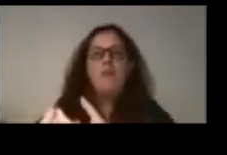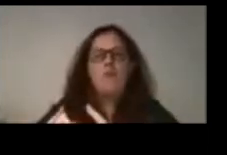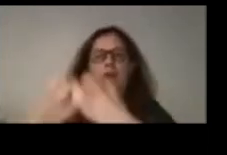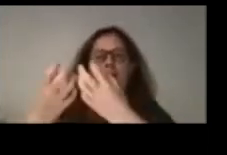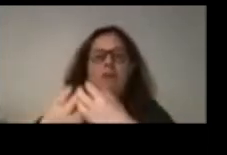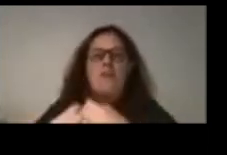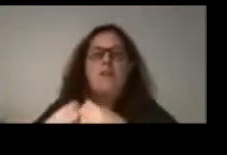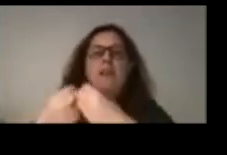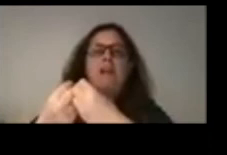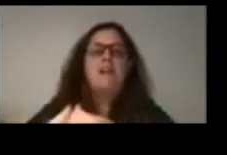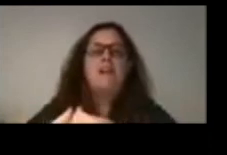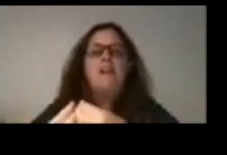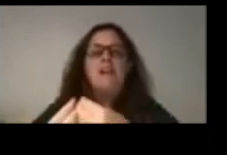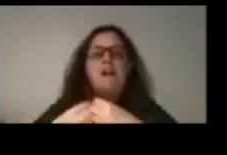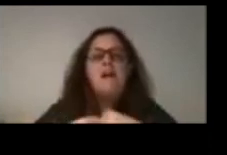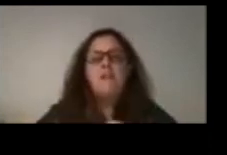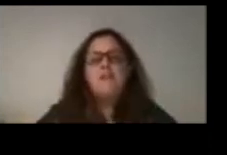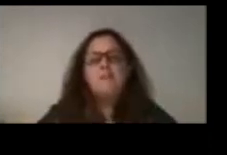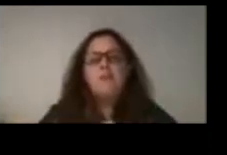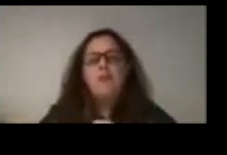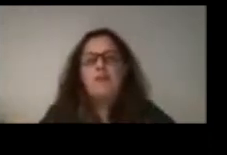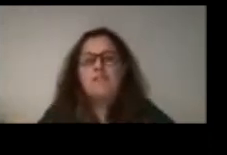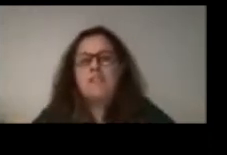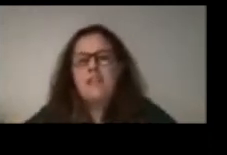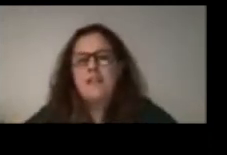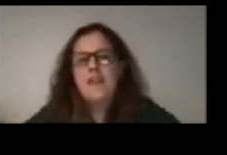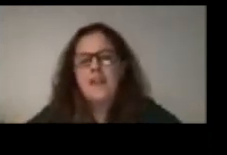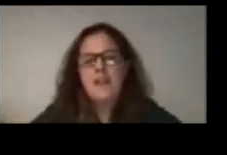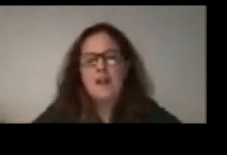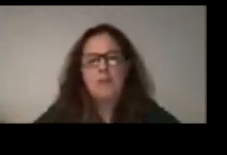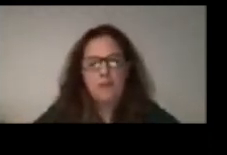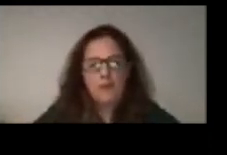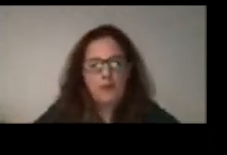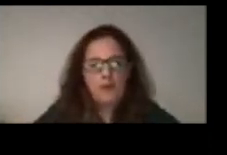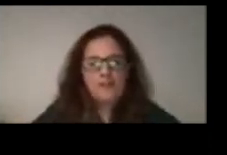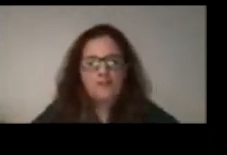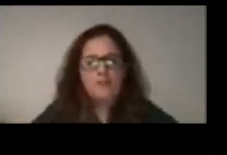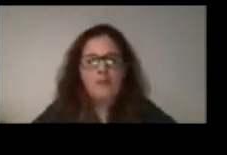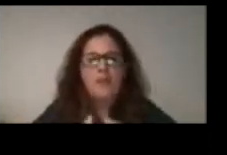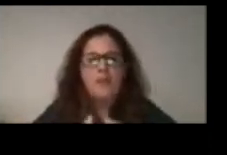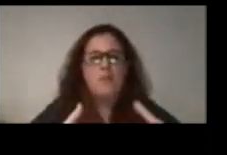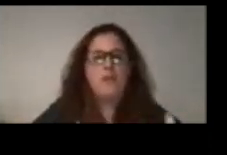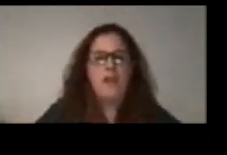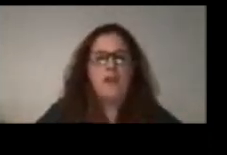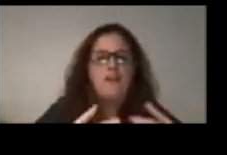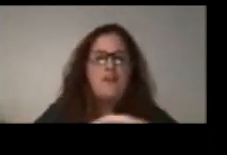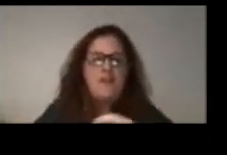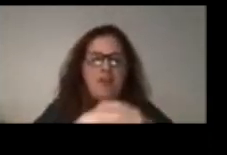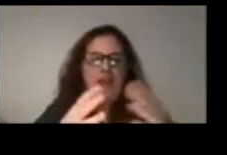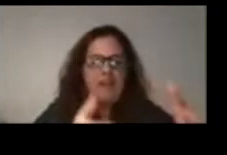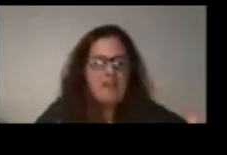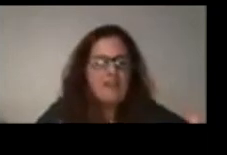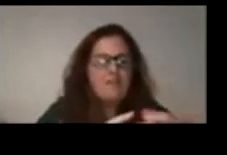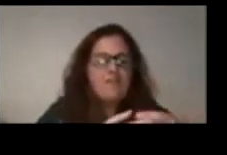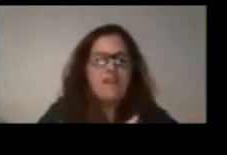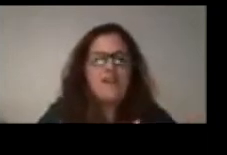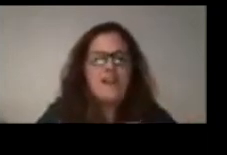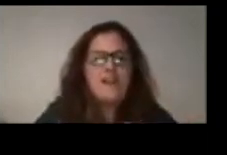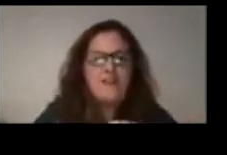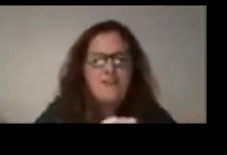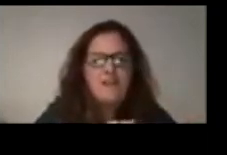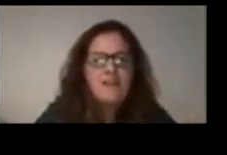qué situación, aunque sea de manera general, debemos de facilitar a las personas, ¿no? Por ejemplo, las casas que